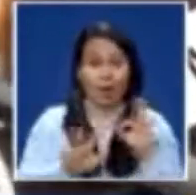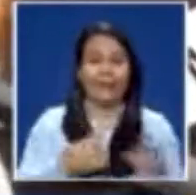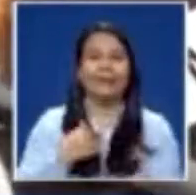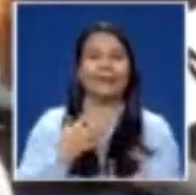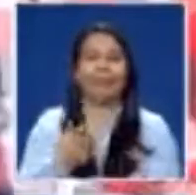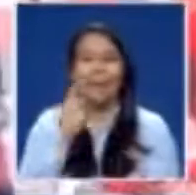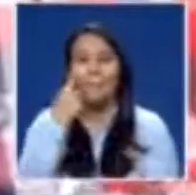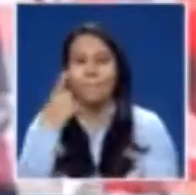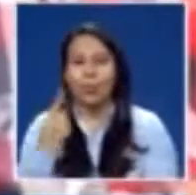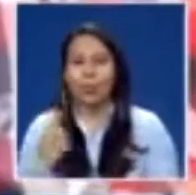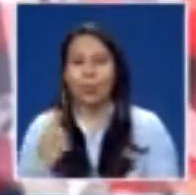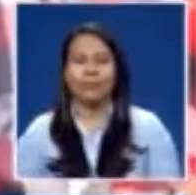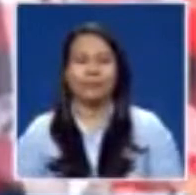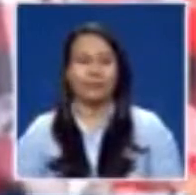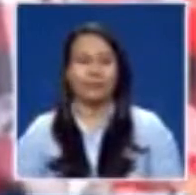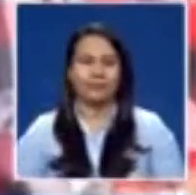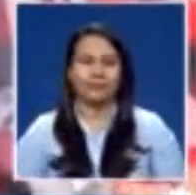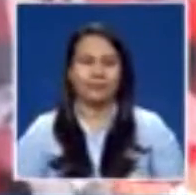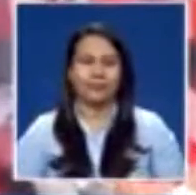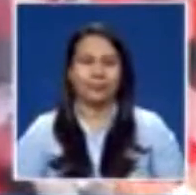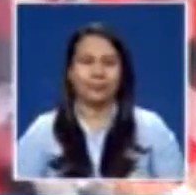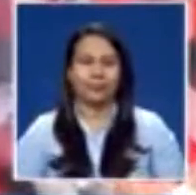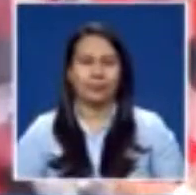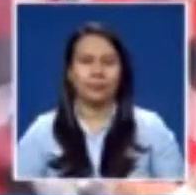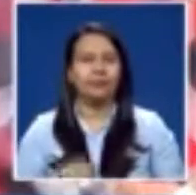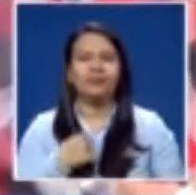la prueba. Perdí lo que es